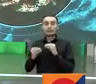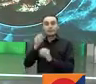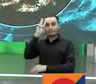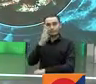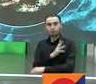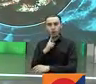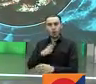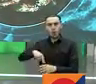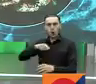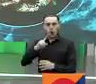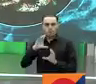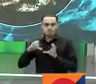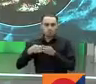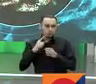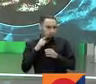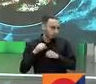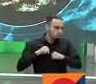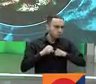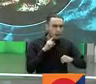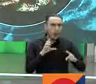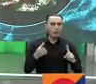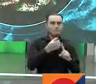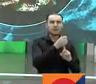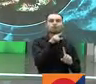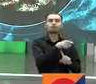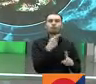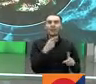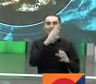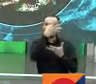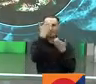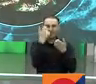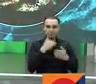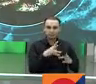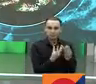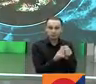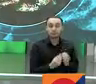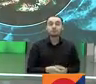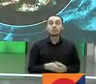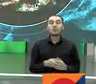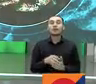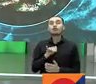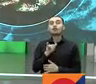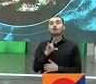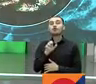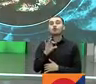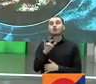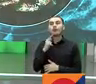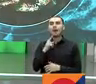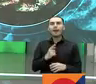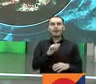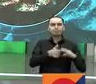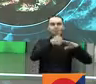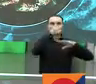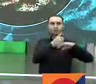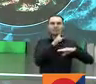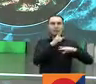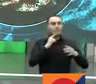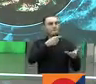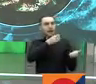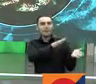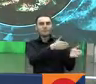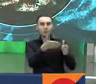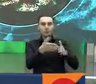las disidencias de las FARC en Arauca. Alias Chukula, antiguo cabecilla de la organización, fue dado de baja. Y es que,